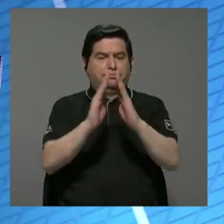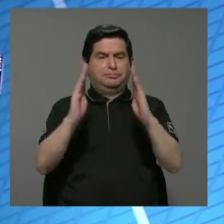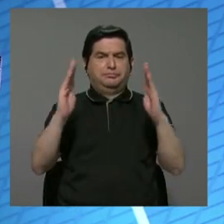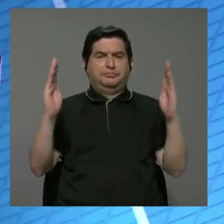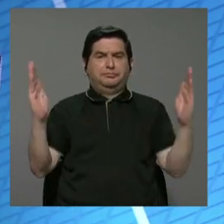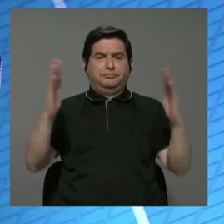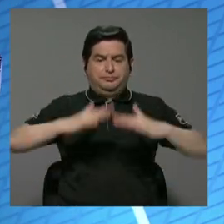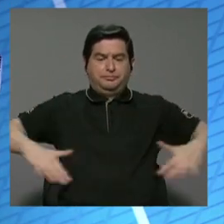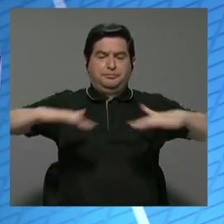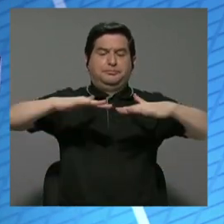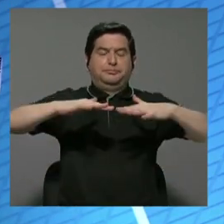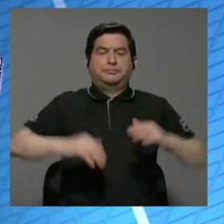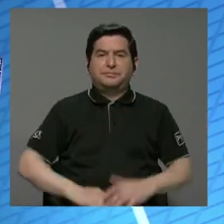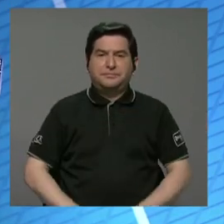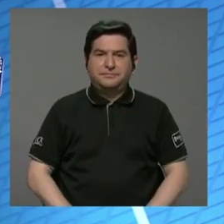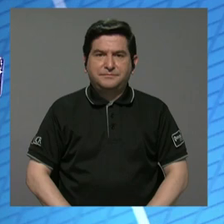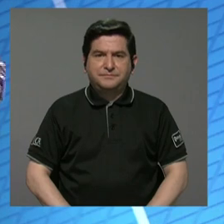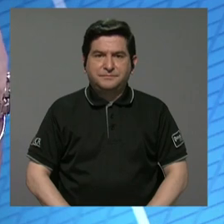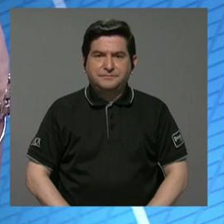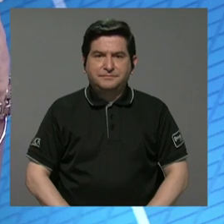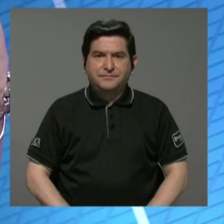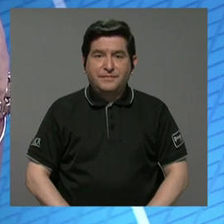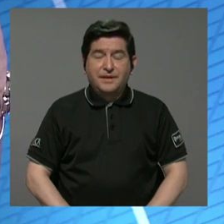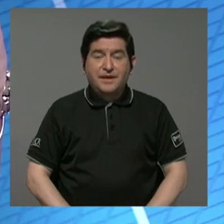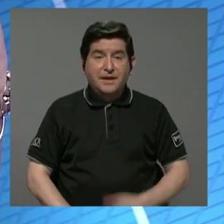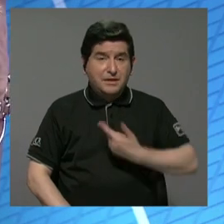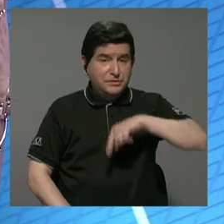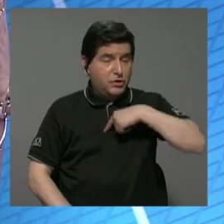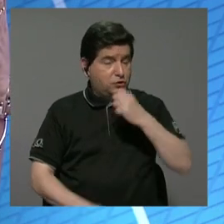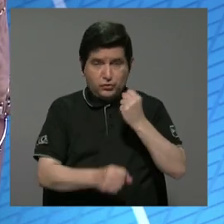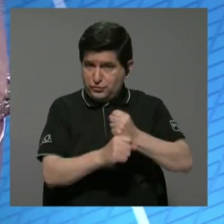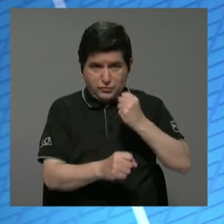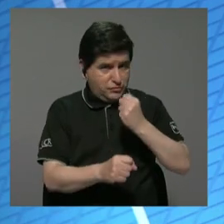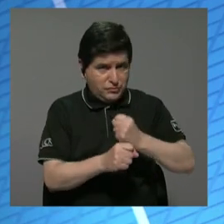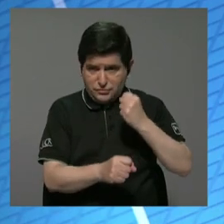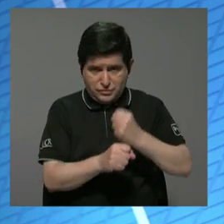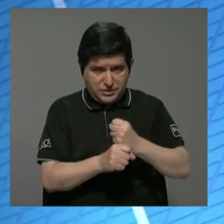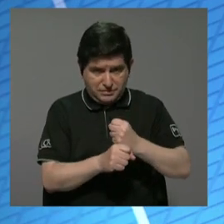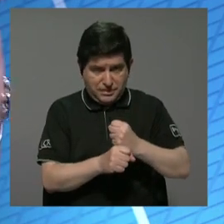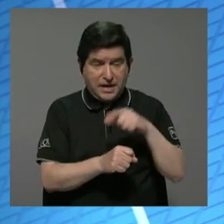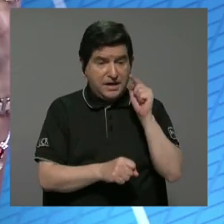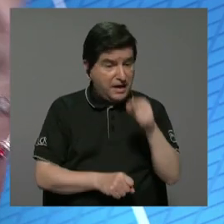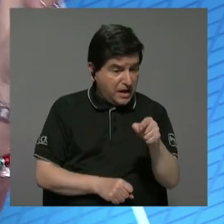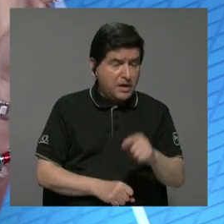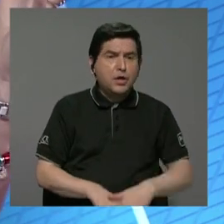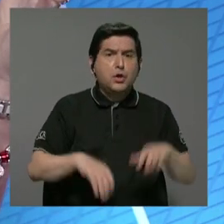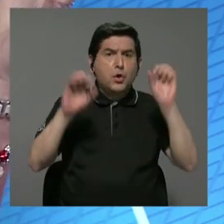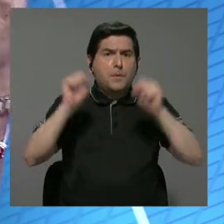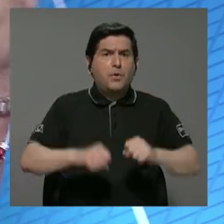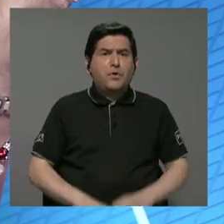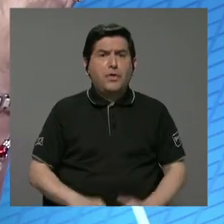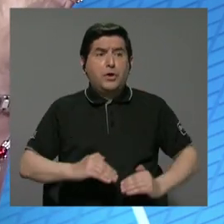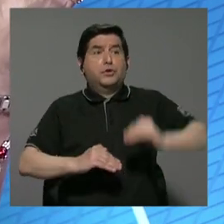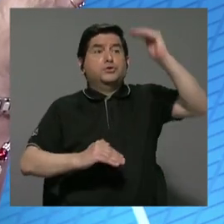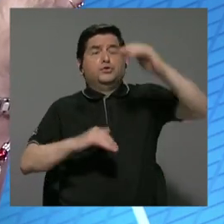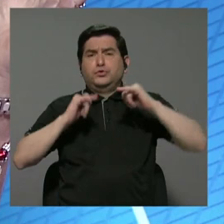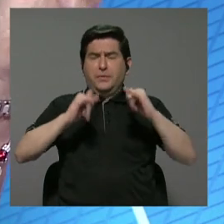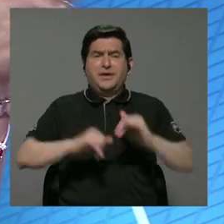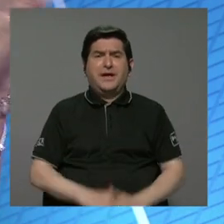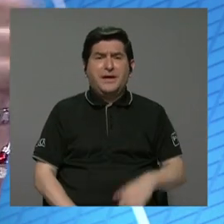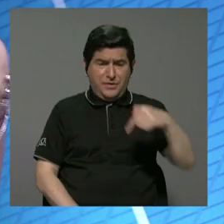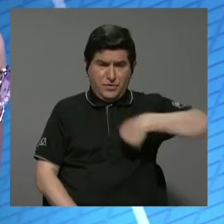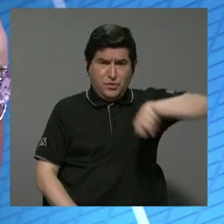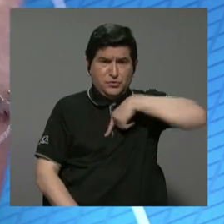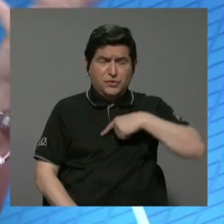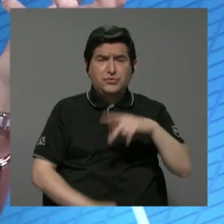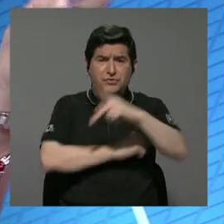que efectivamente, si no seguimos trabajando, podemos generar una mayor desigualdad. Siendo los países más desiguales del